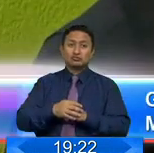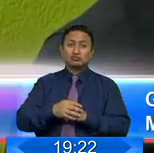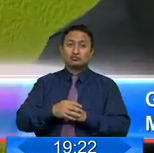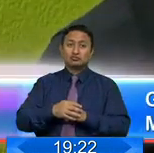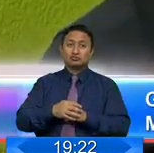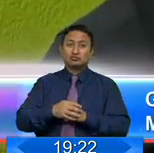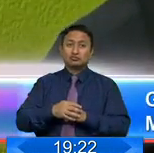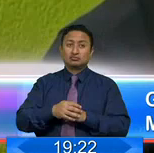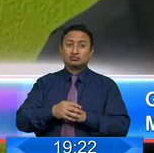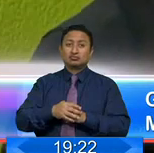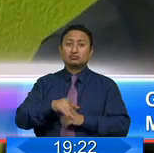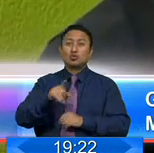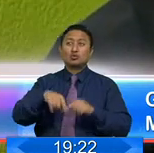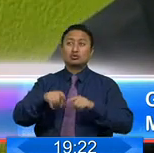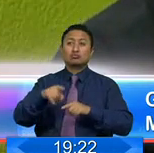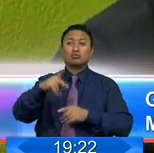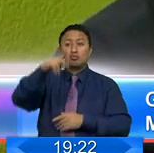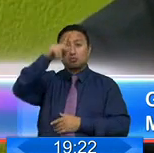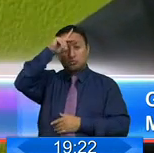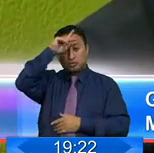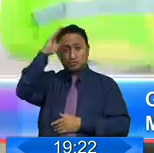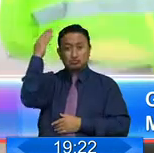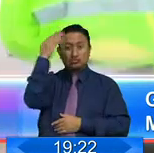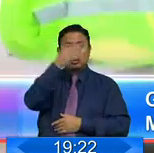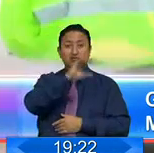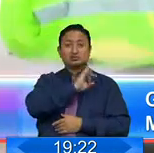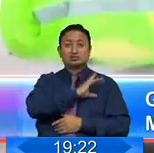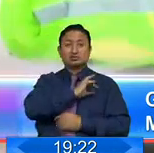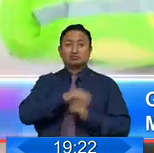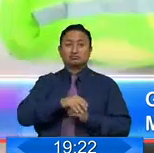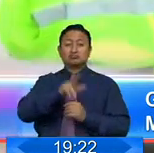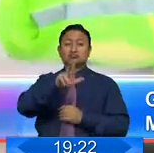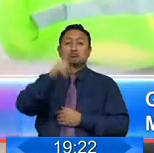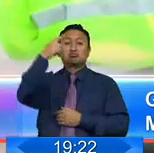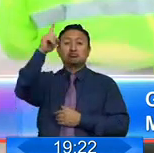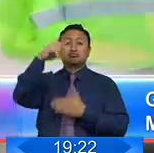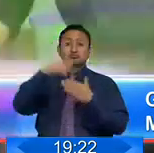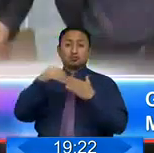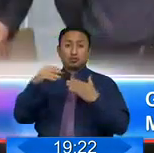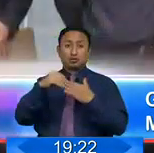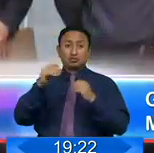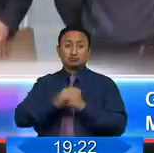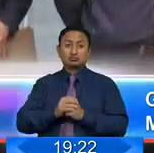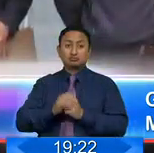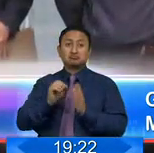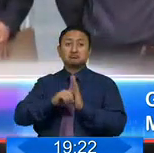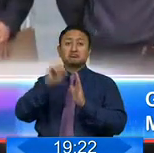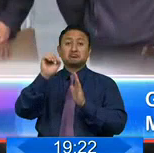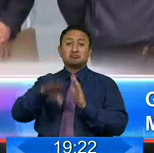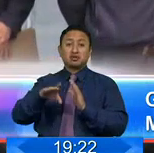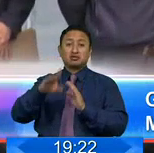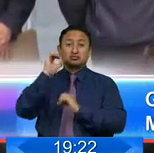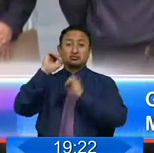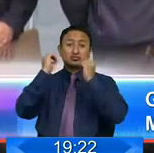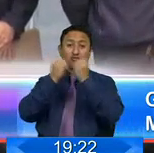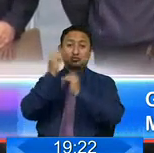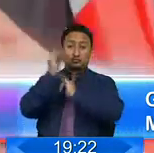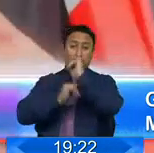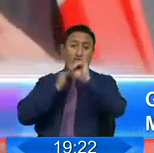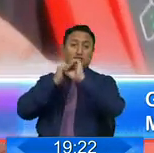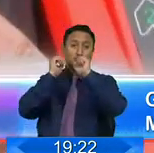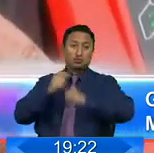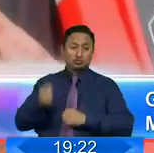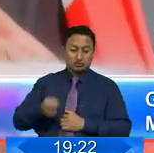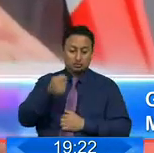hacia la República del Perú y de Chile, ¿no? Son más de 3 millones de dólares los que han sido donados por organismos internacionales para poder atender casos